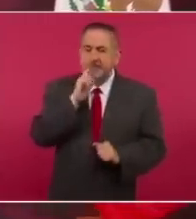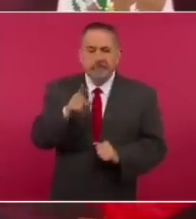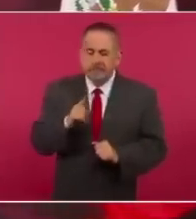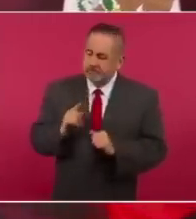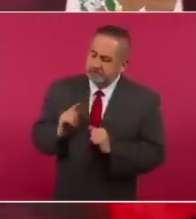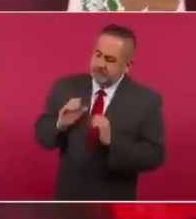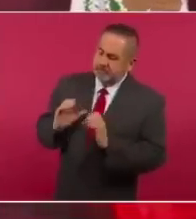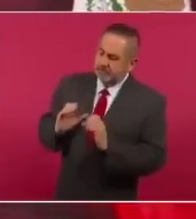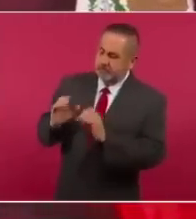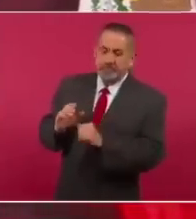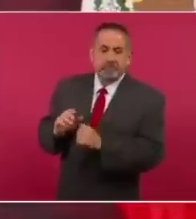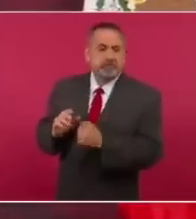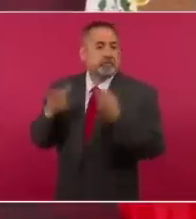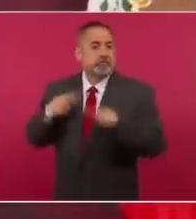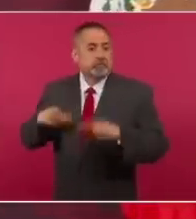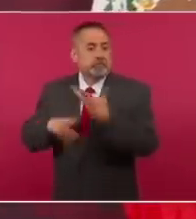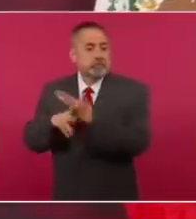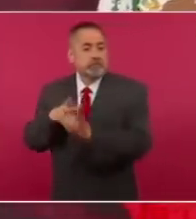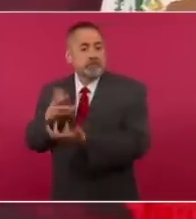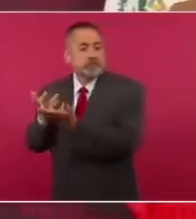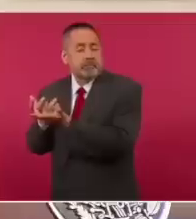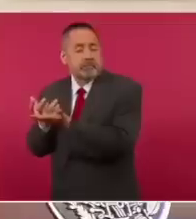cuidar y mantener hasta